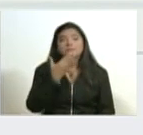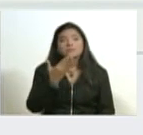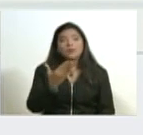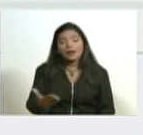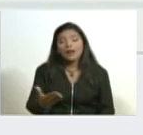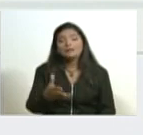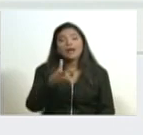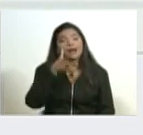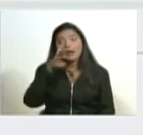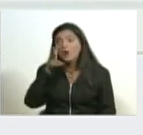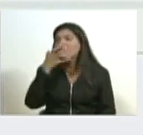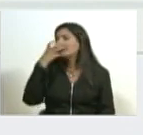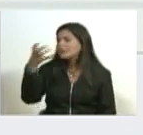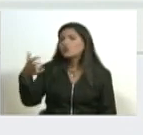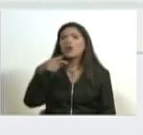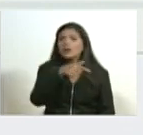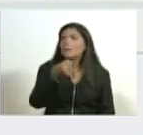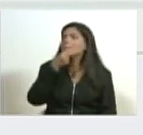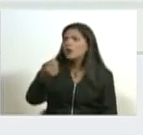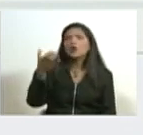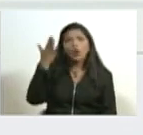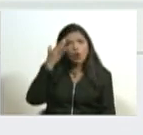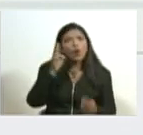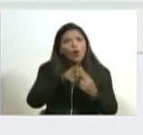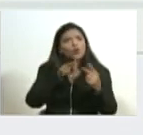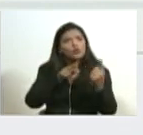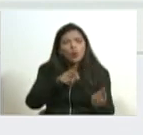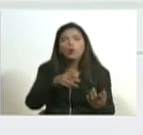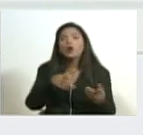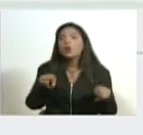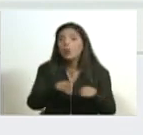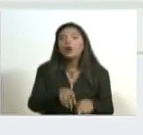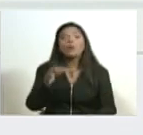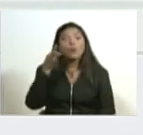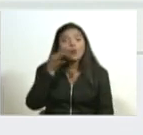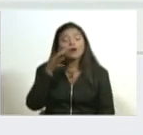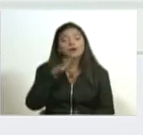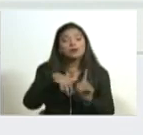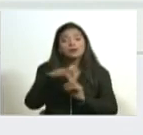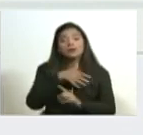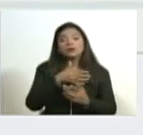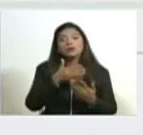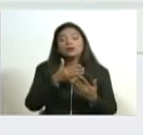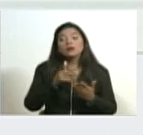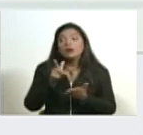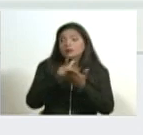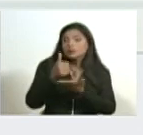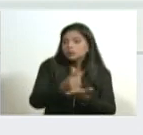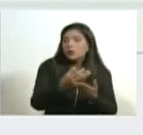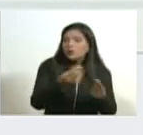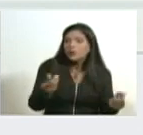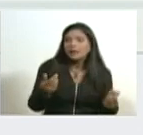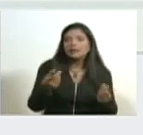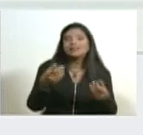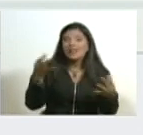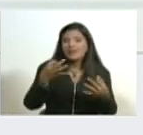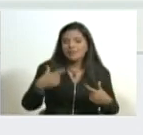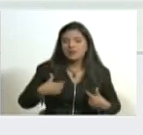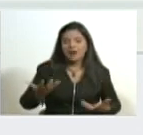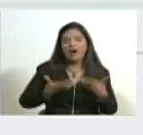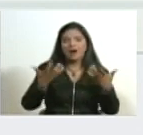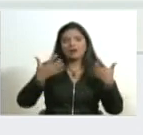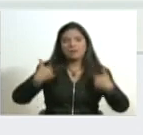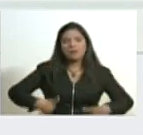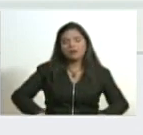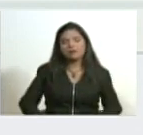camarógrafo que gritó que sí soy periodista y sé quién es, así como una dama que me dio, literalmente me iban a quemar.